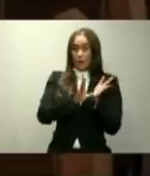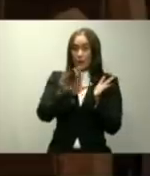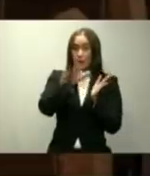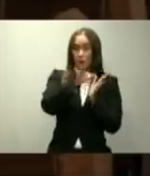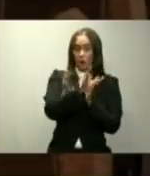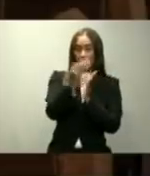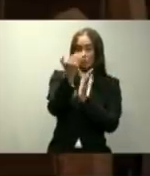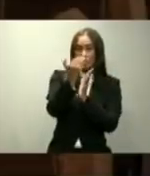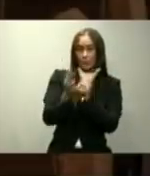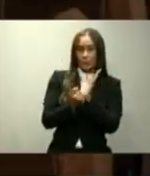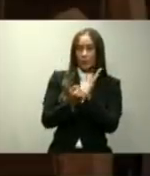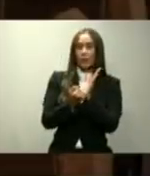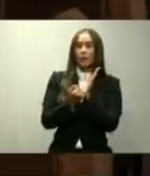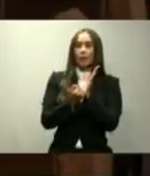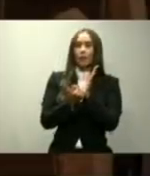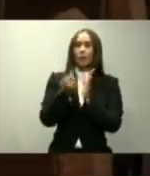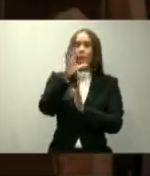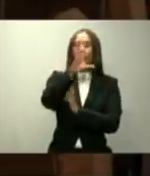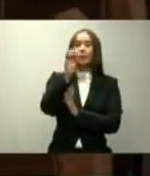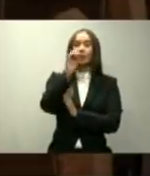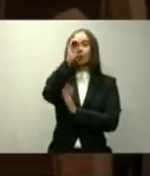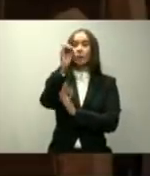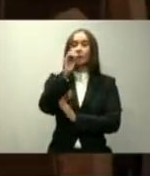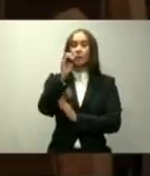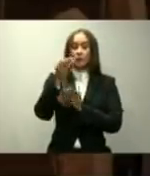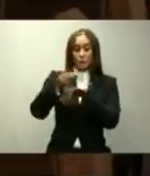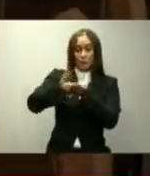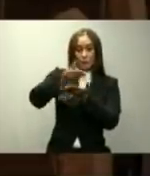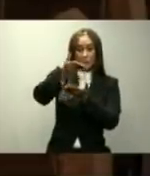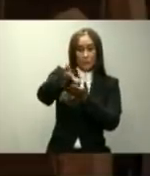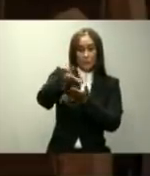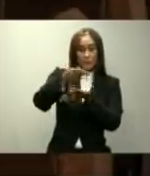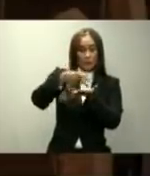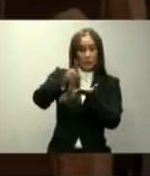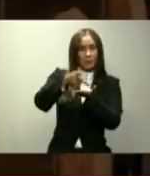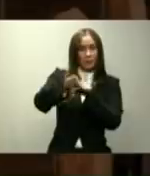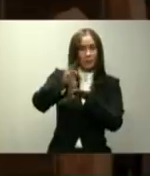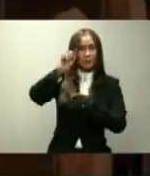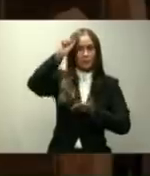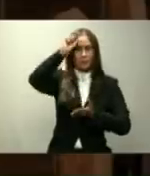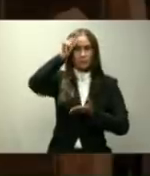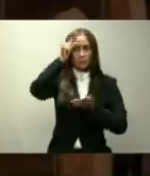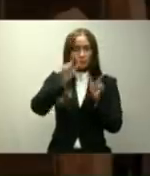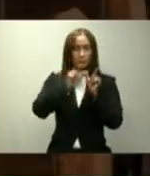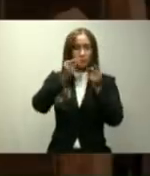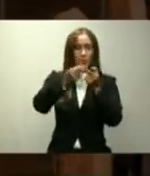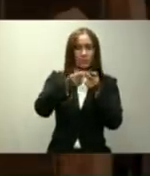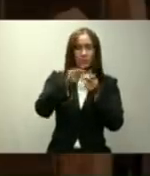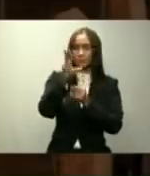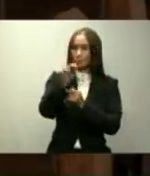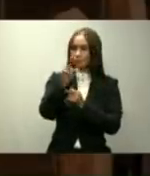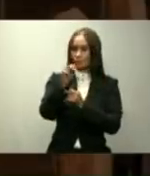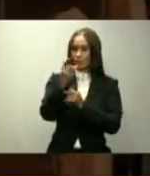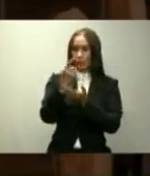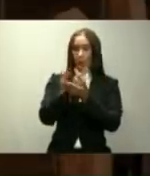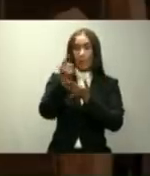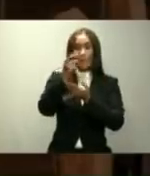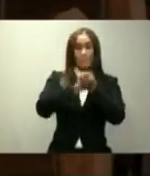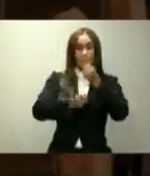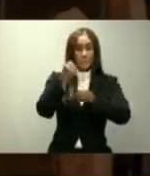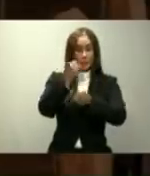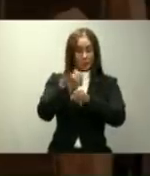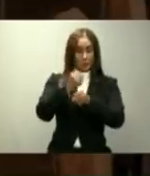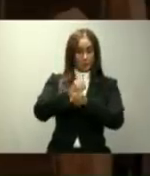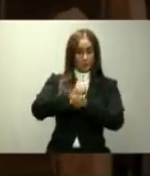en la asignación que se da a los partidos políticos. Las reacciones de la población a esta propuesta del presidente están sustentadas en